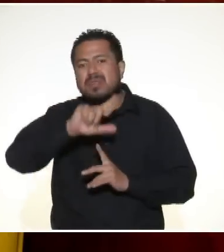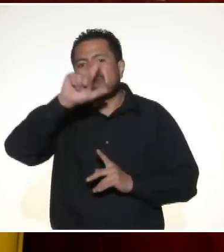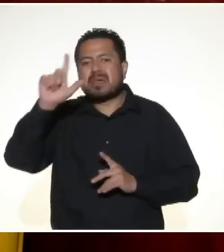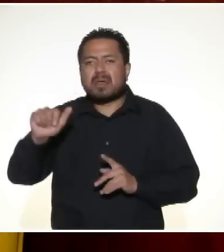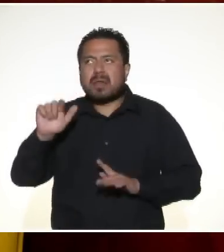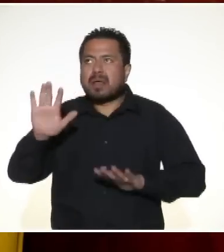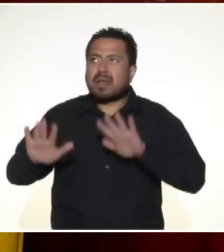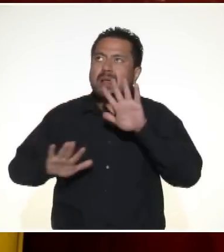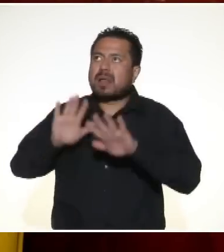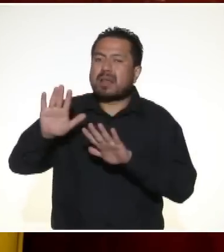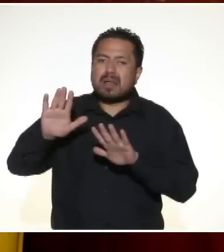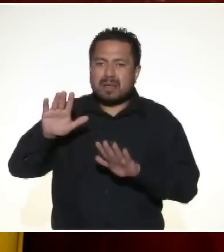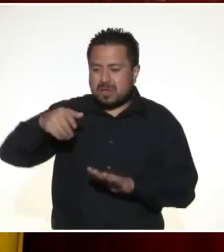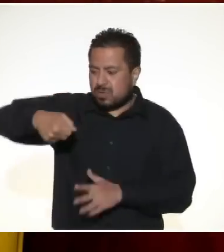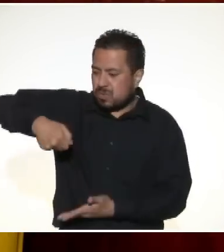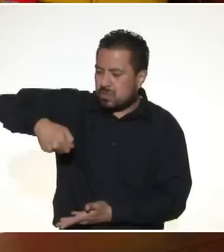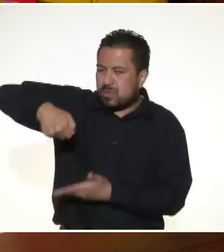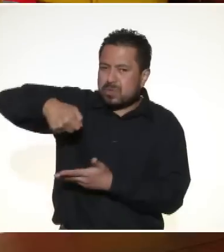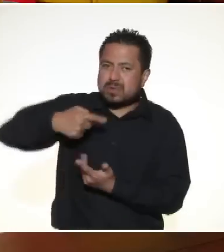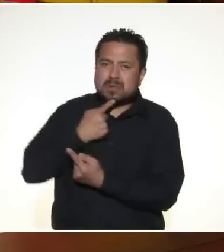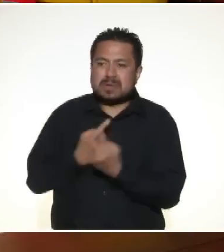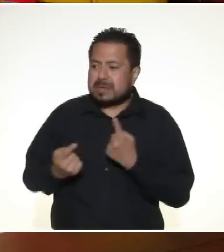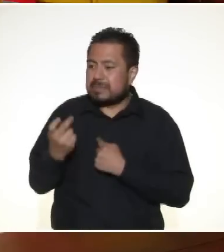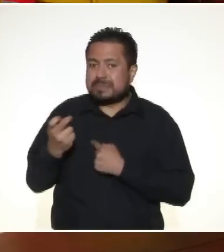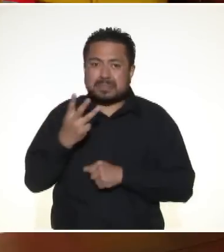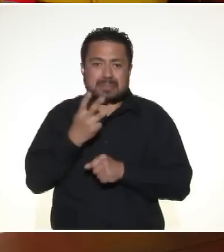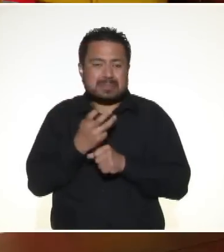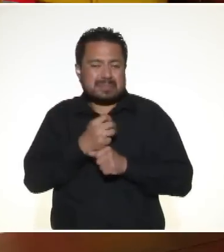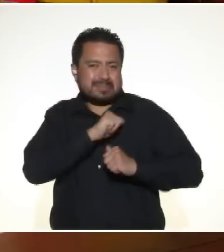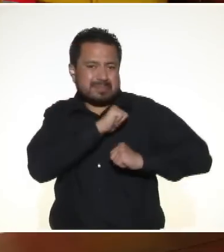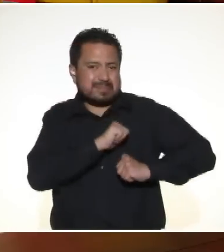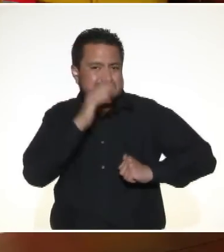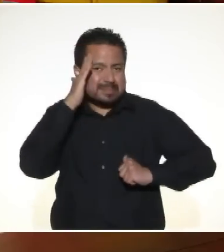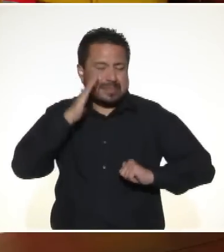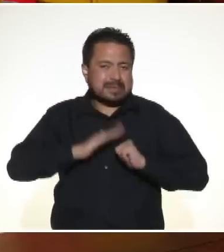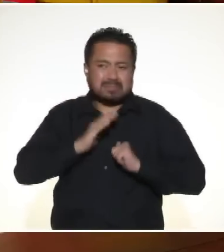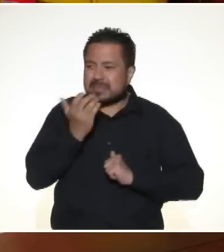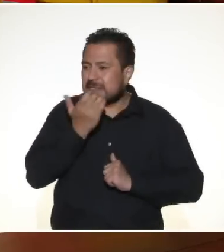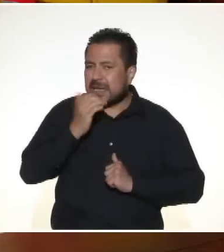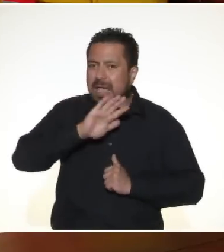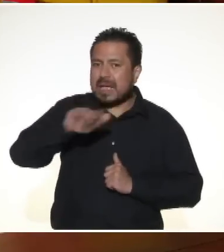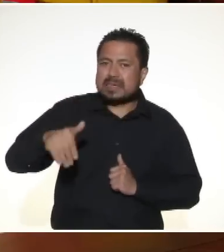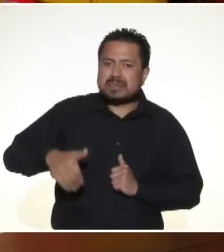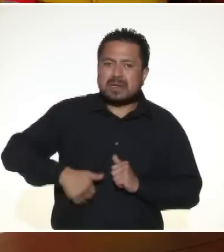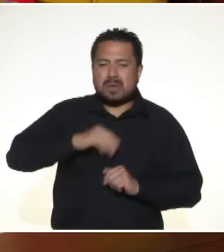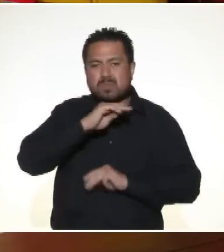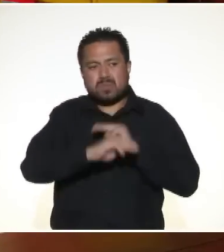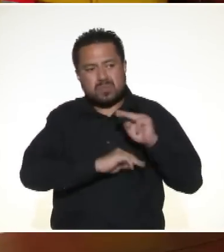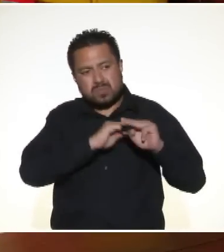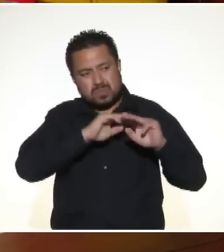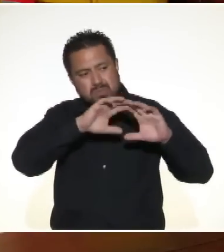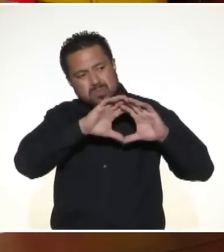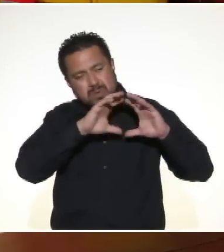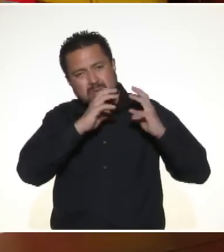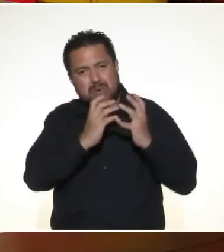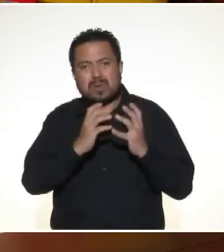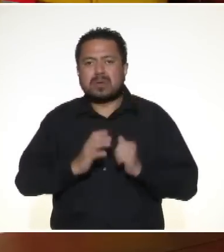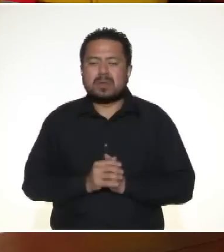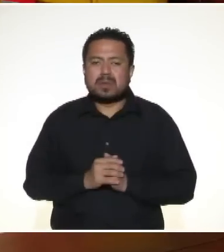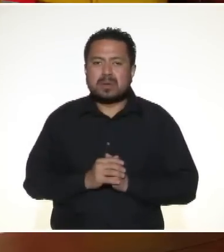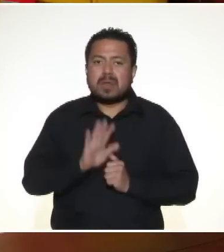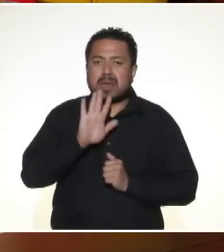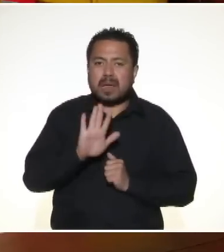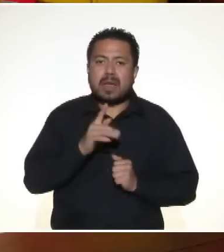y se ahogan en una cubetita a los niños. Es la tercera causa más común de accidentes en el mundo. Ajá, el ahogamiento. Los ahogamientos. Ahora,